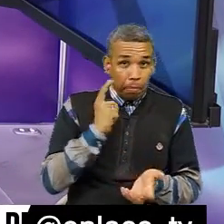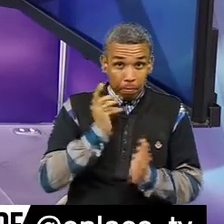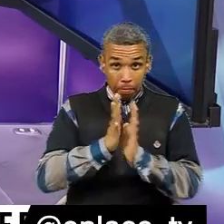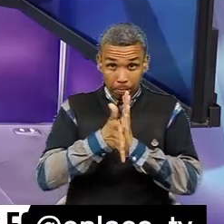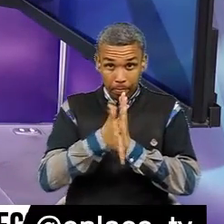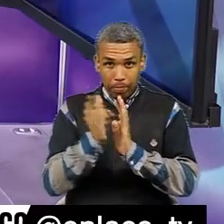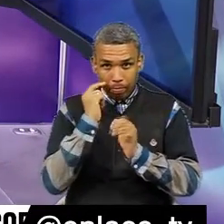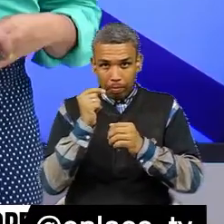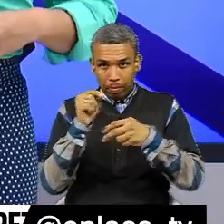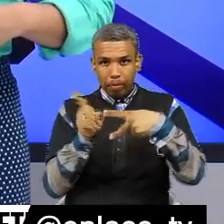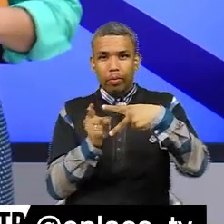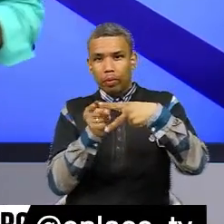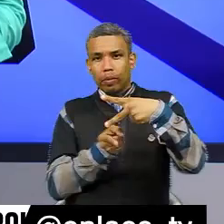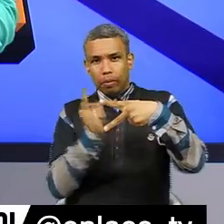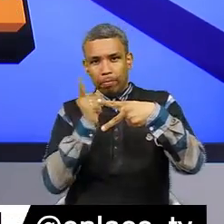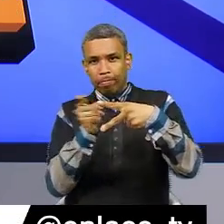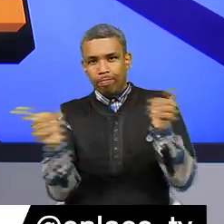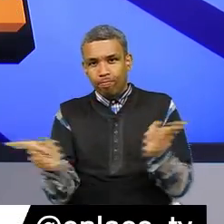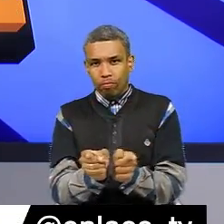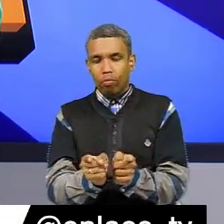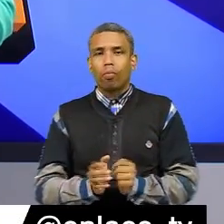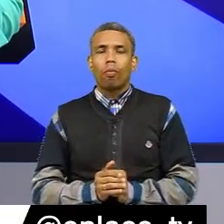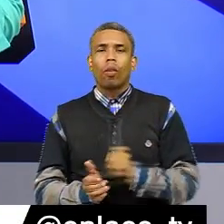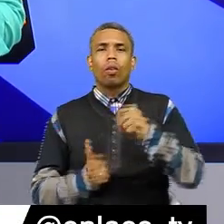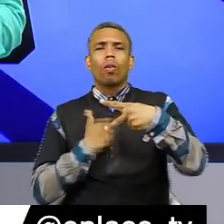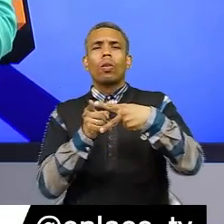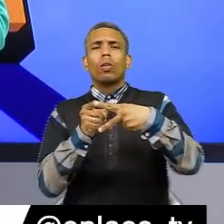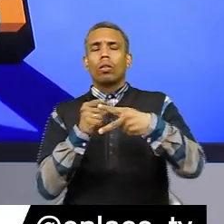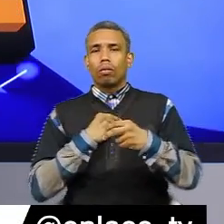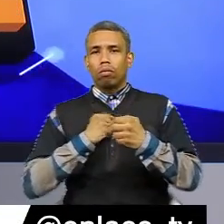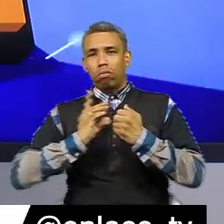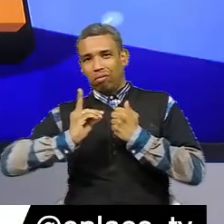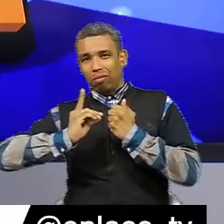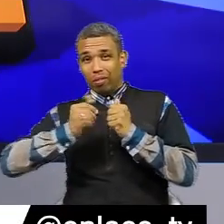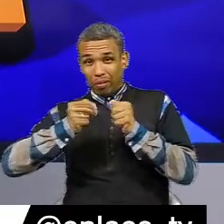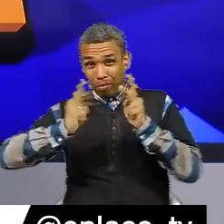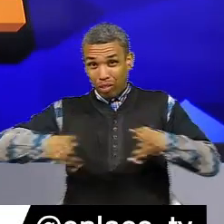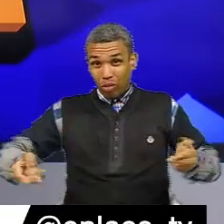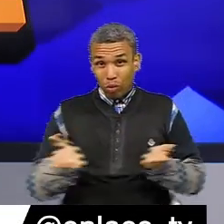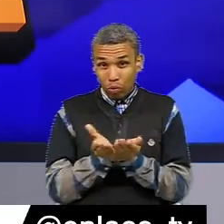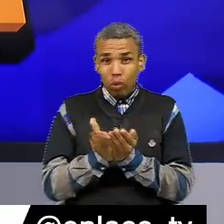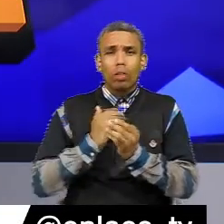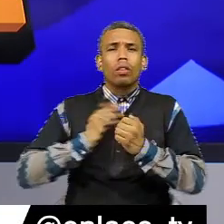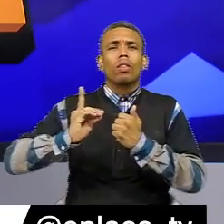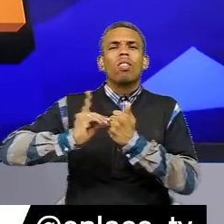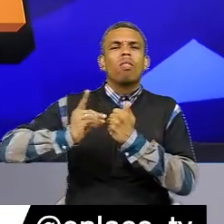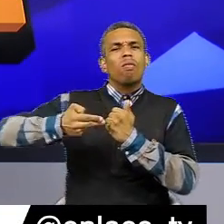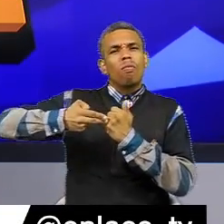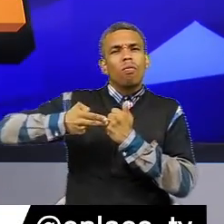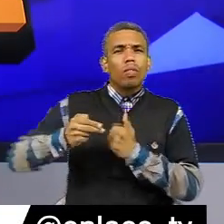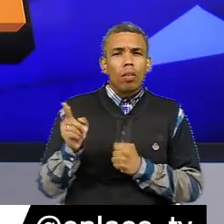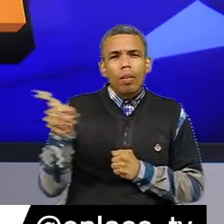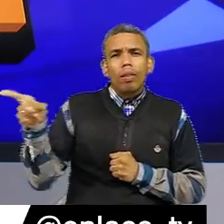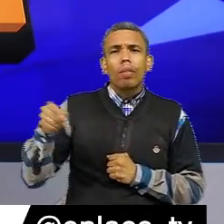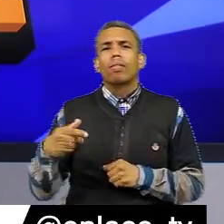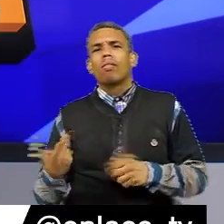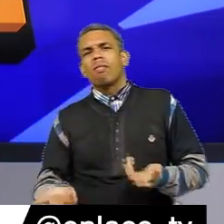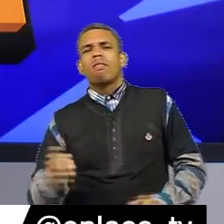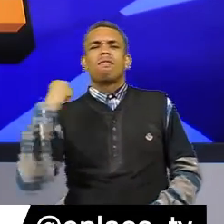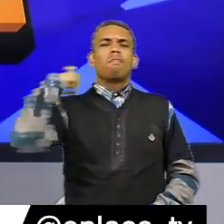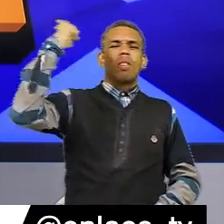nuestros titulares. Estudiantes del Colegio Diego Hernández de Gallegos realizan protesta, realizando